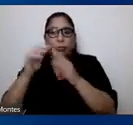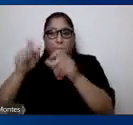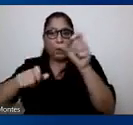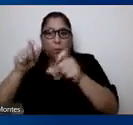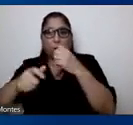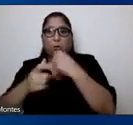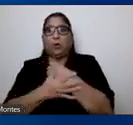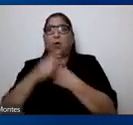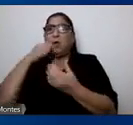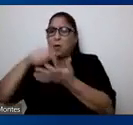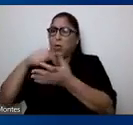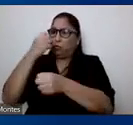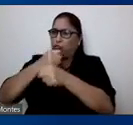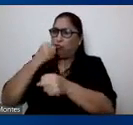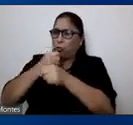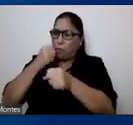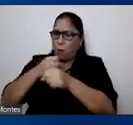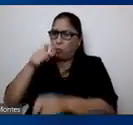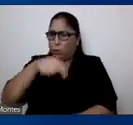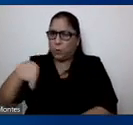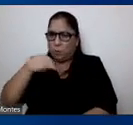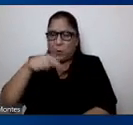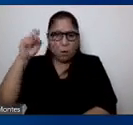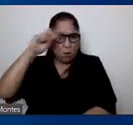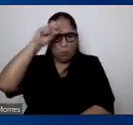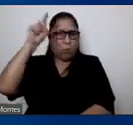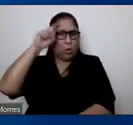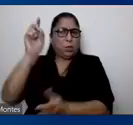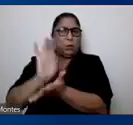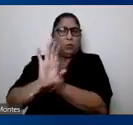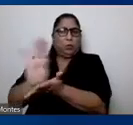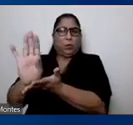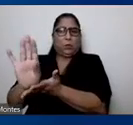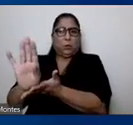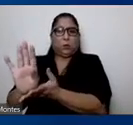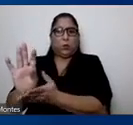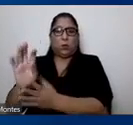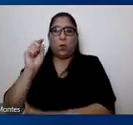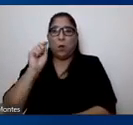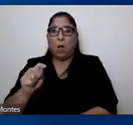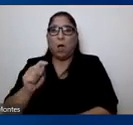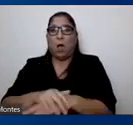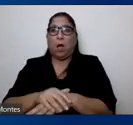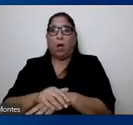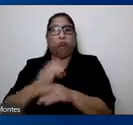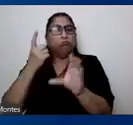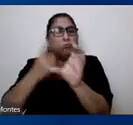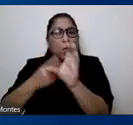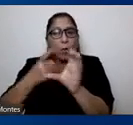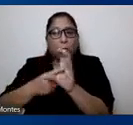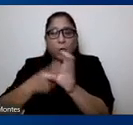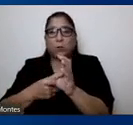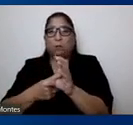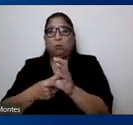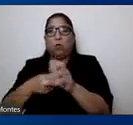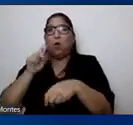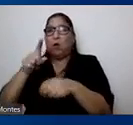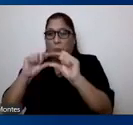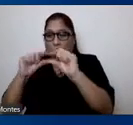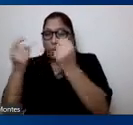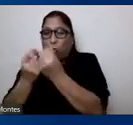era de ese modo también político en rechazo a la subversión y el terrorismo de los grupos